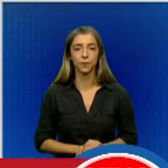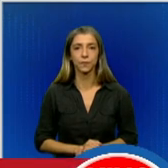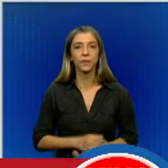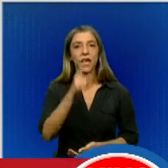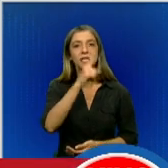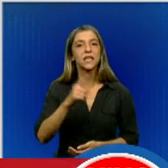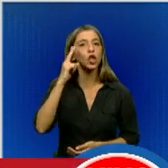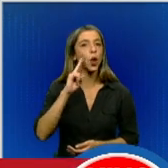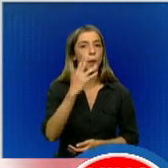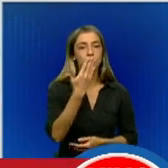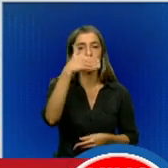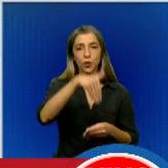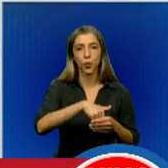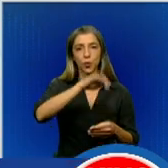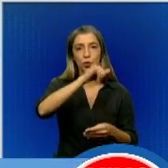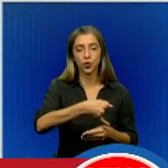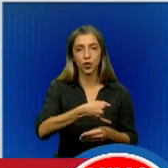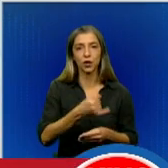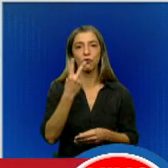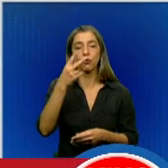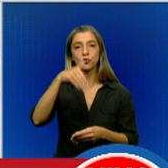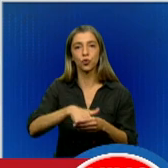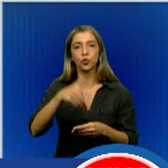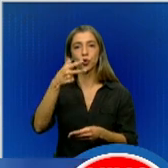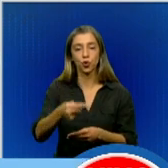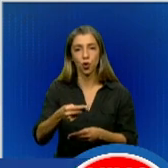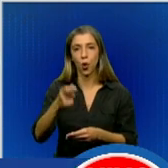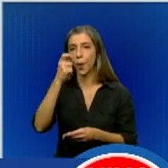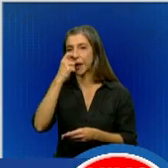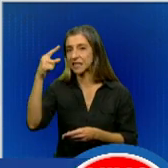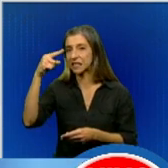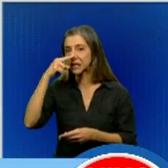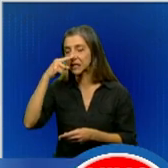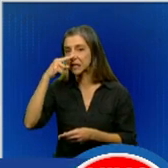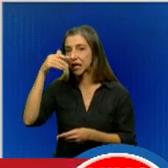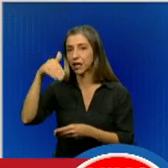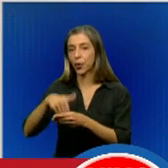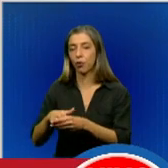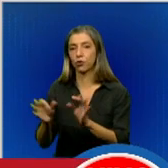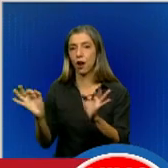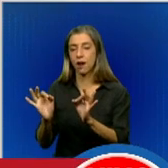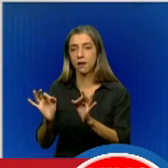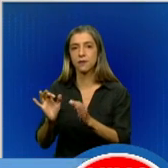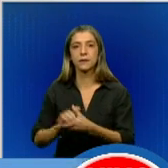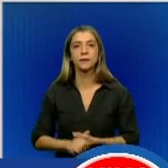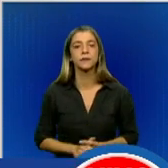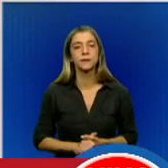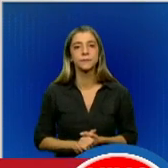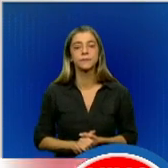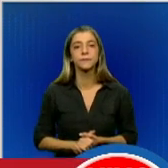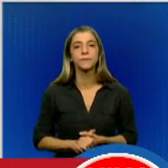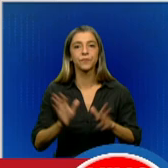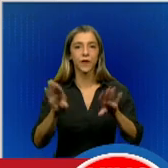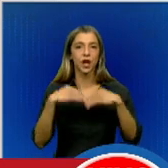195 afirmativos 2 negativos 27 abstenciones resulta